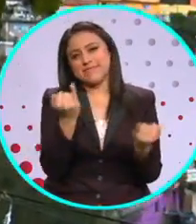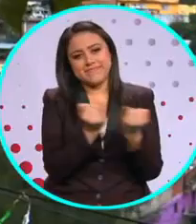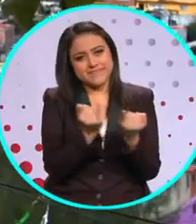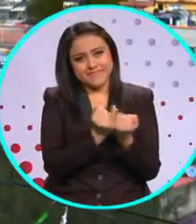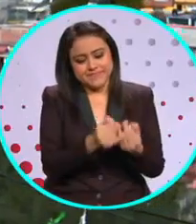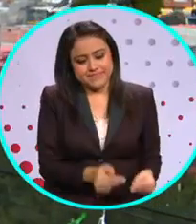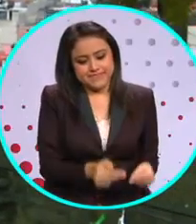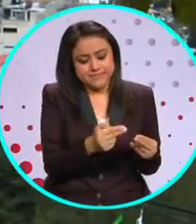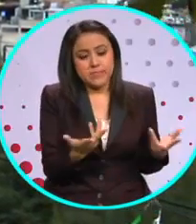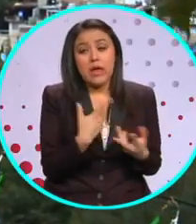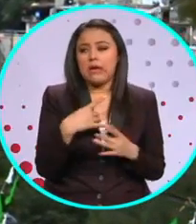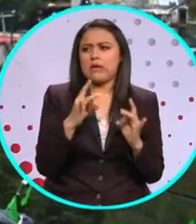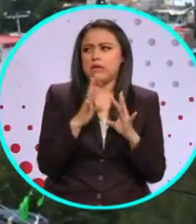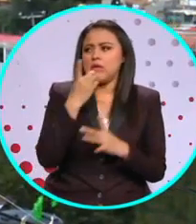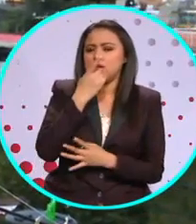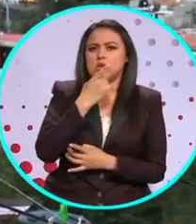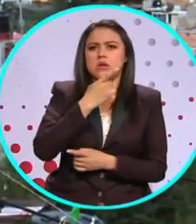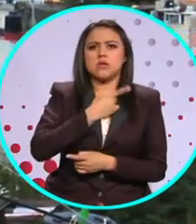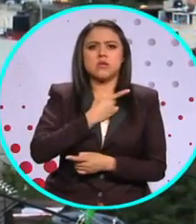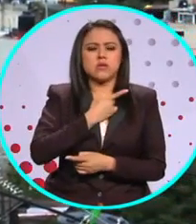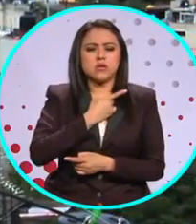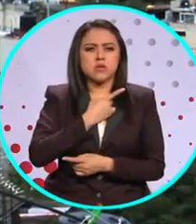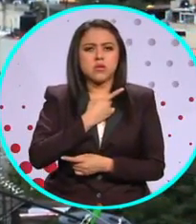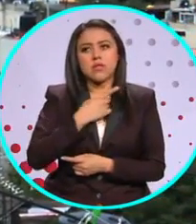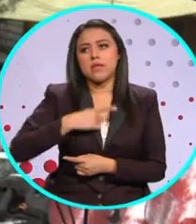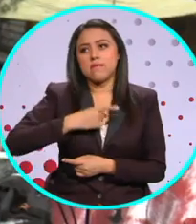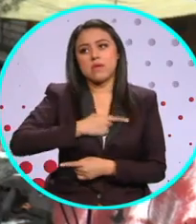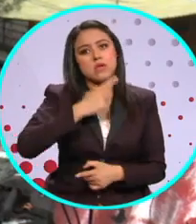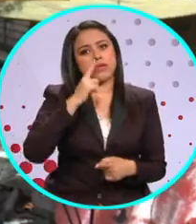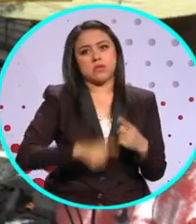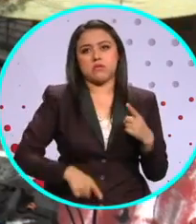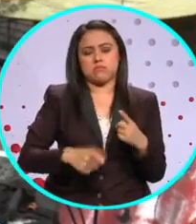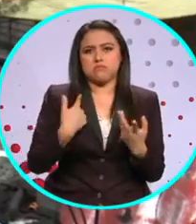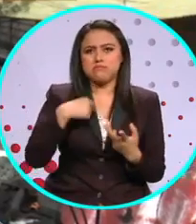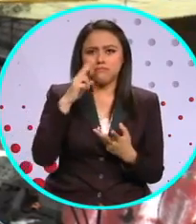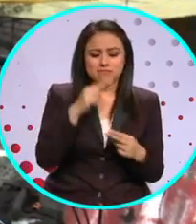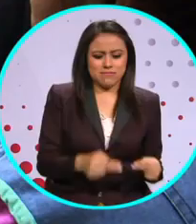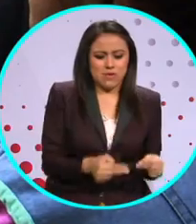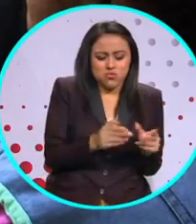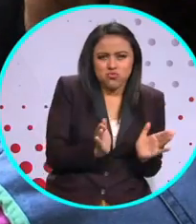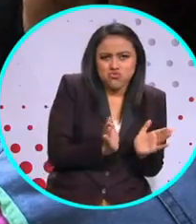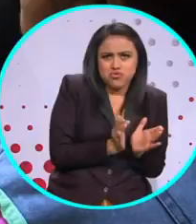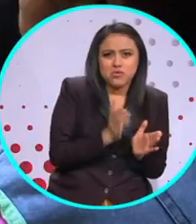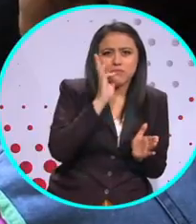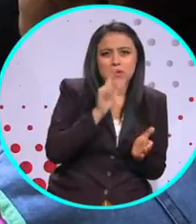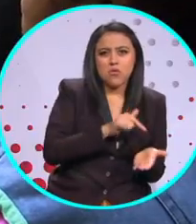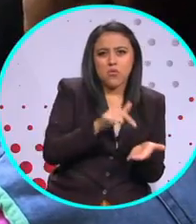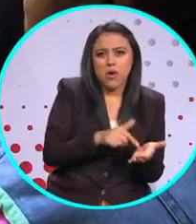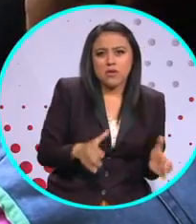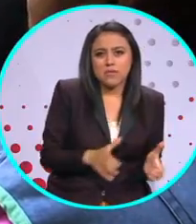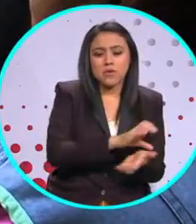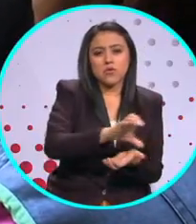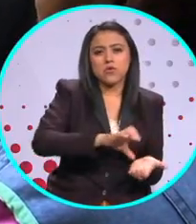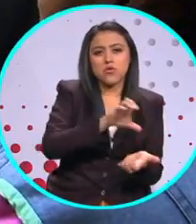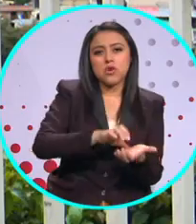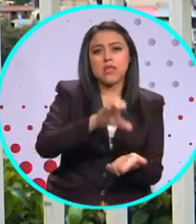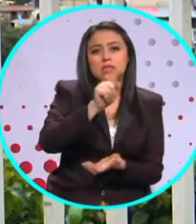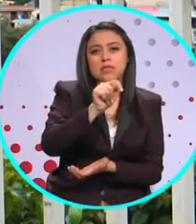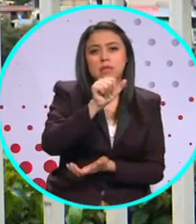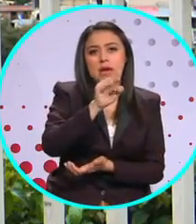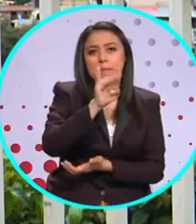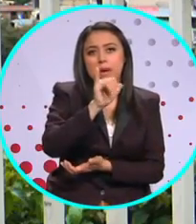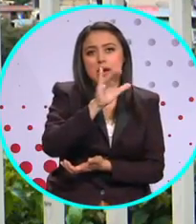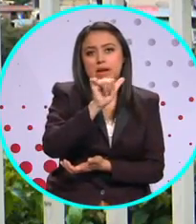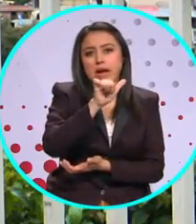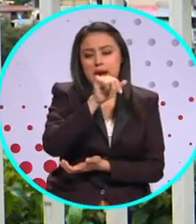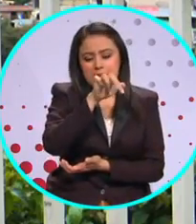de repente, digamos, nos dijeron que lo teníamos que quitar. El pequeño puesto de dulces estaba ubicado en la colonia Tabacalera y es el